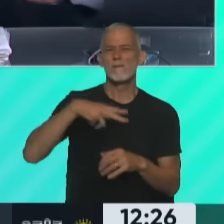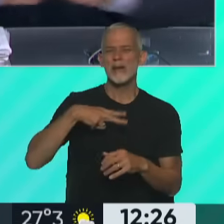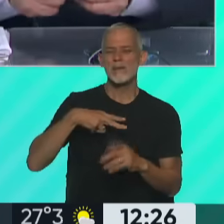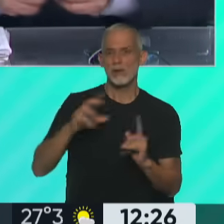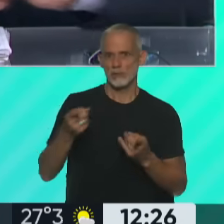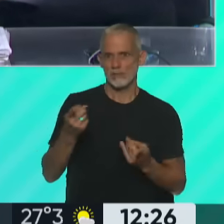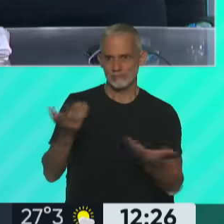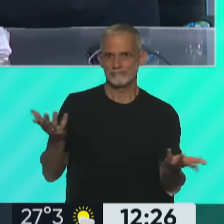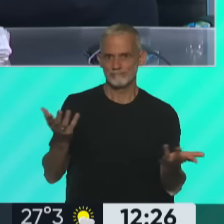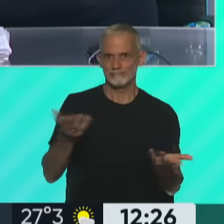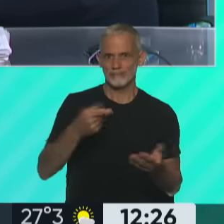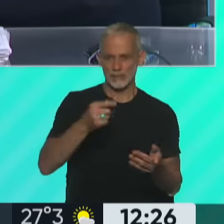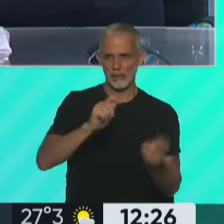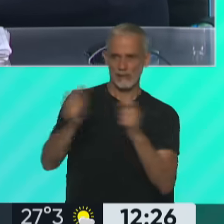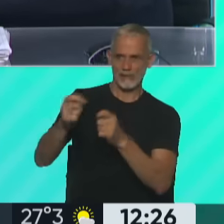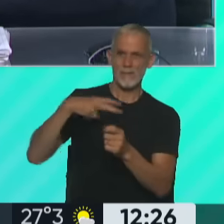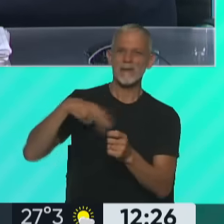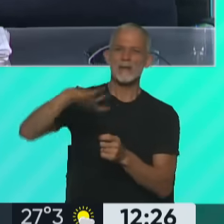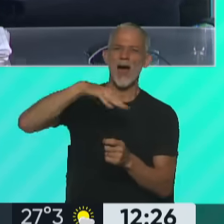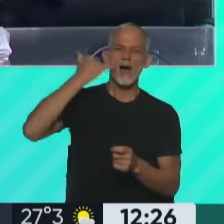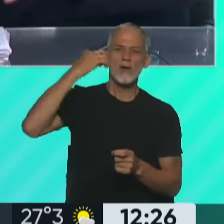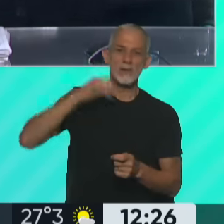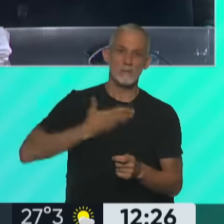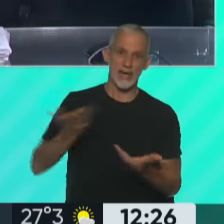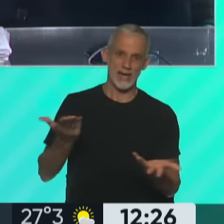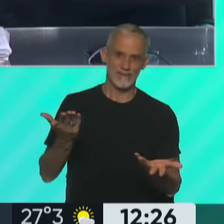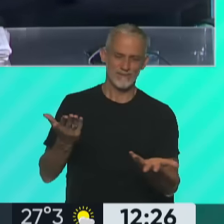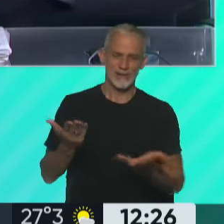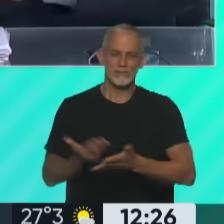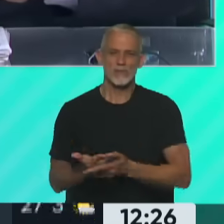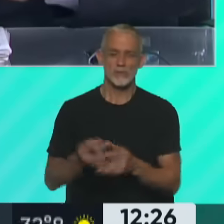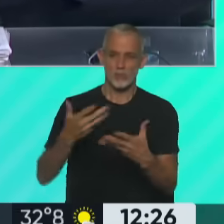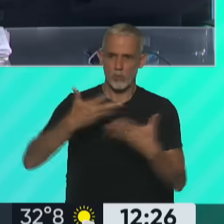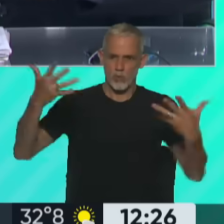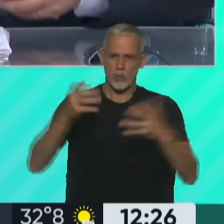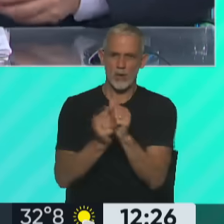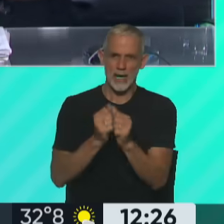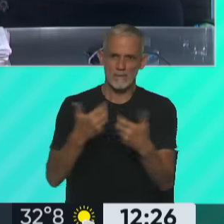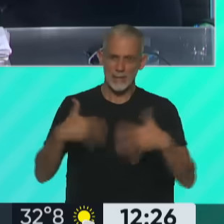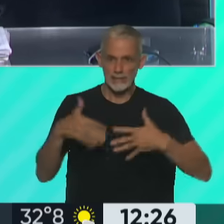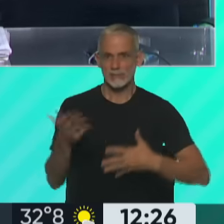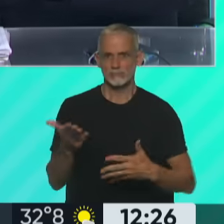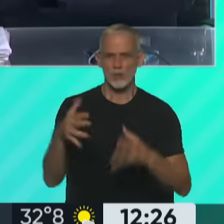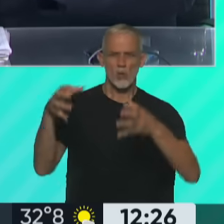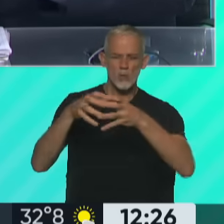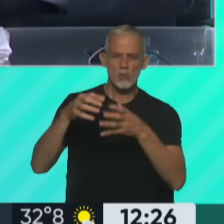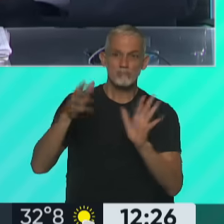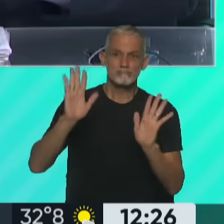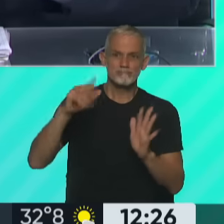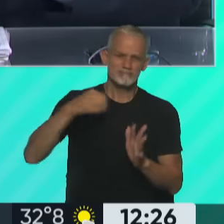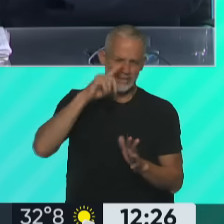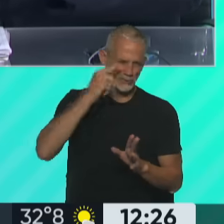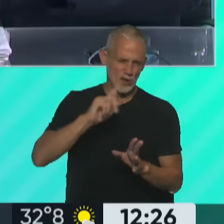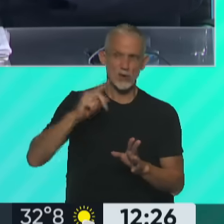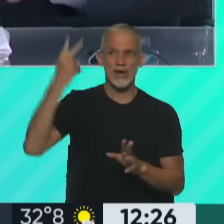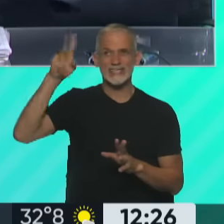que esa empresa se transfiera al sector privado y seguramente por el tamaño de YPF estamos hablando de algún grupo extranjero que pueda quedarse